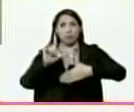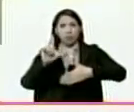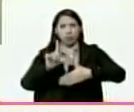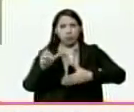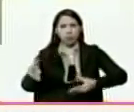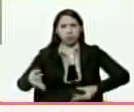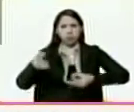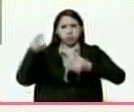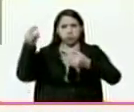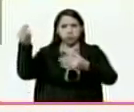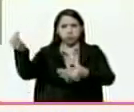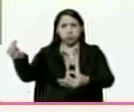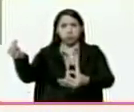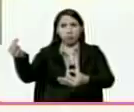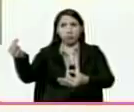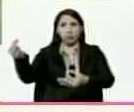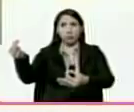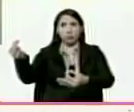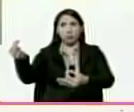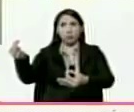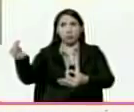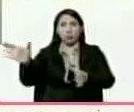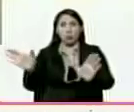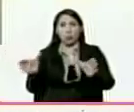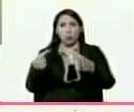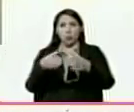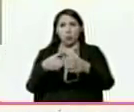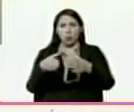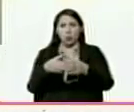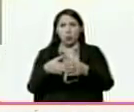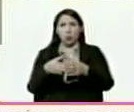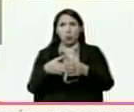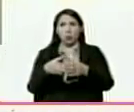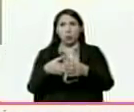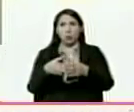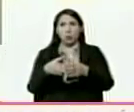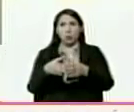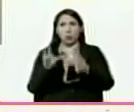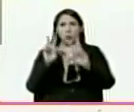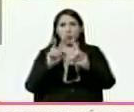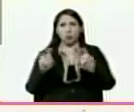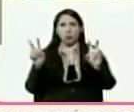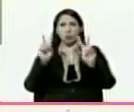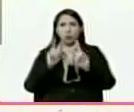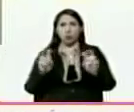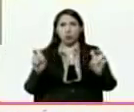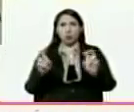presentaron ya hace un año y pico una remisión, bueno, que es